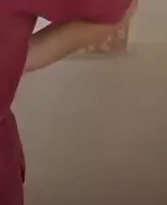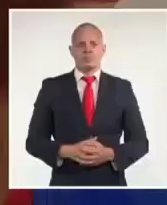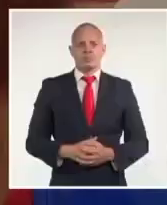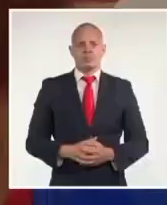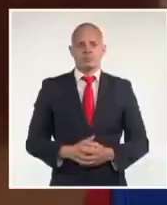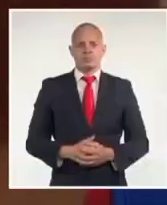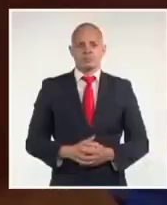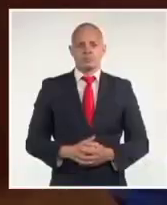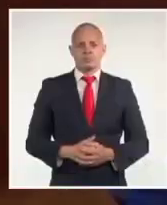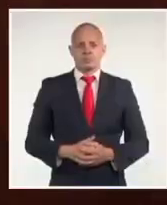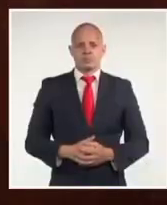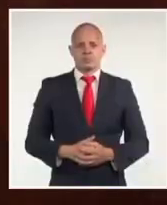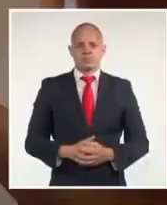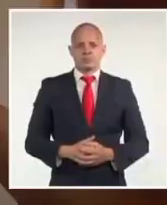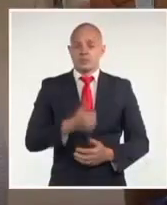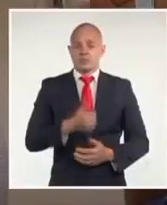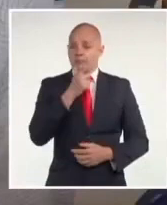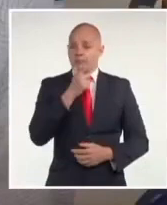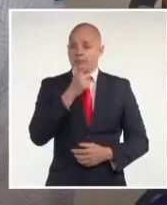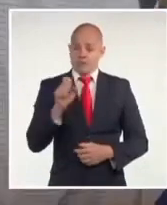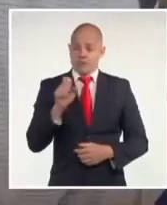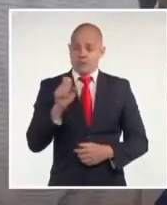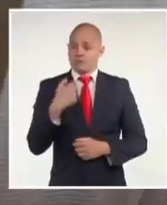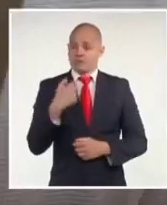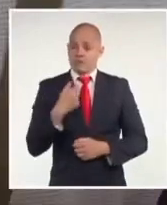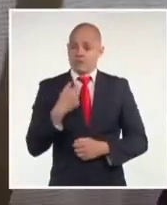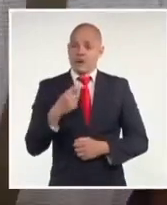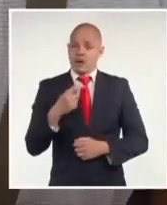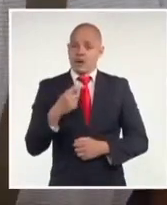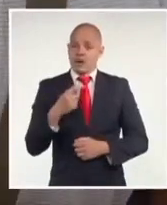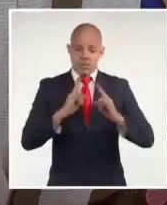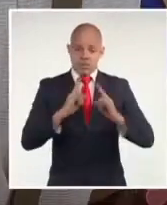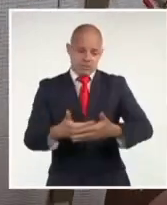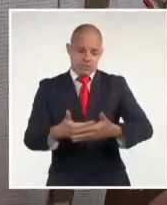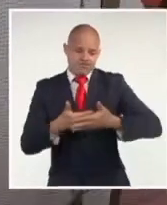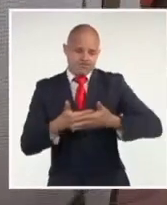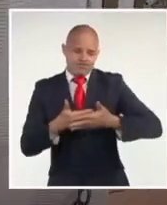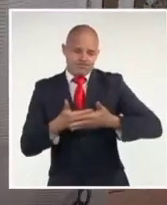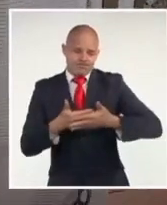realmente este es un momento único en la vida. La emoción que siento es